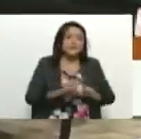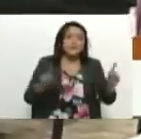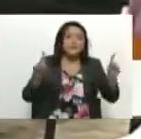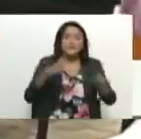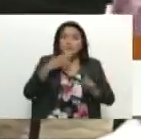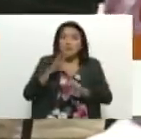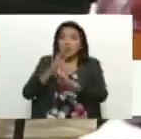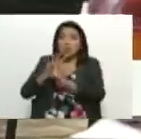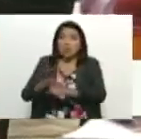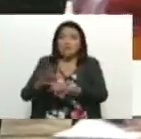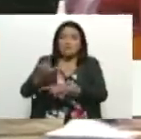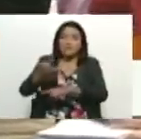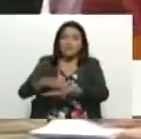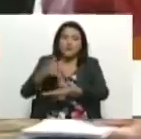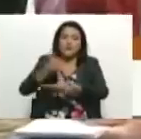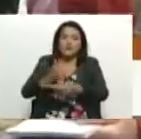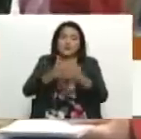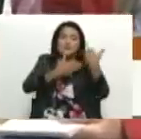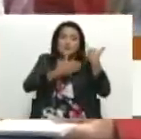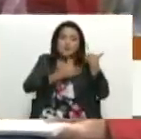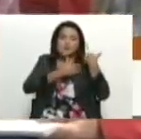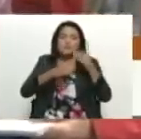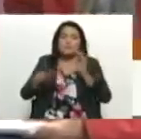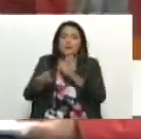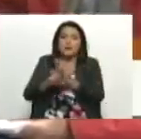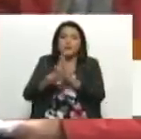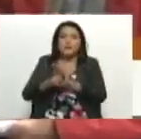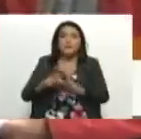y responsabilidad penal. En el artículo 2,